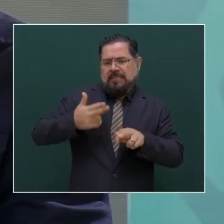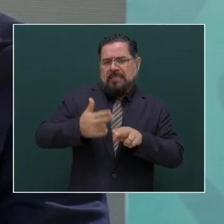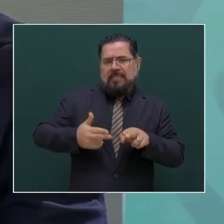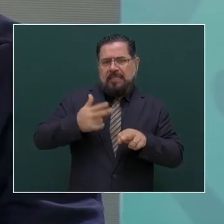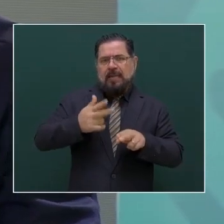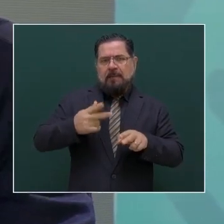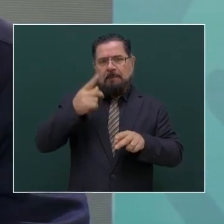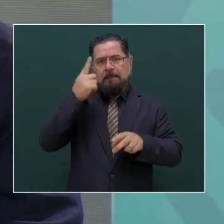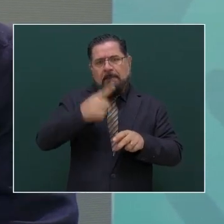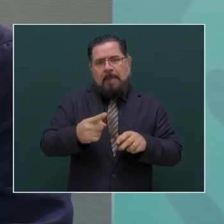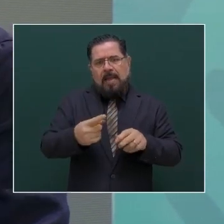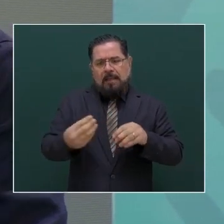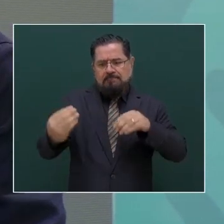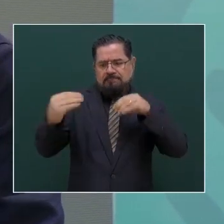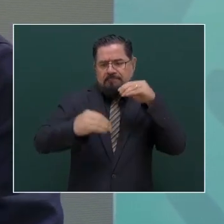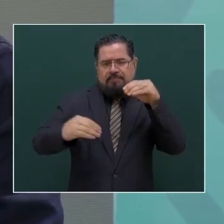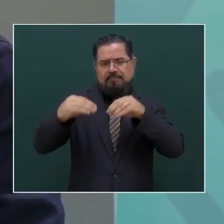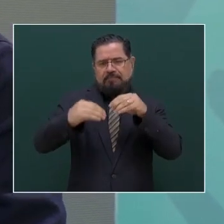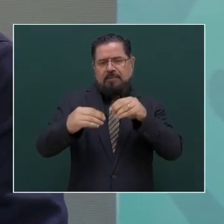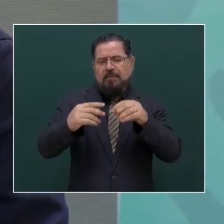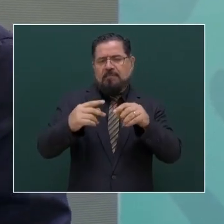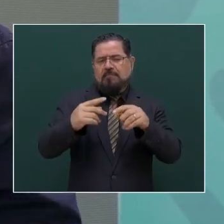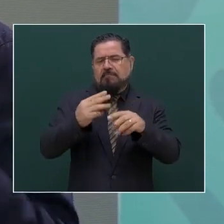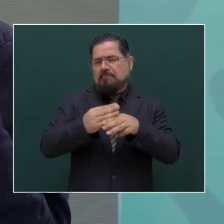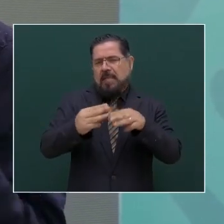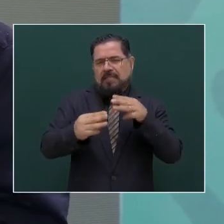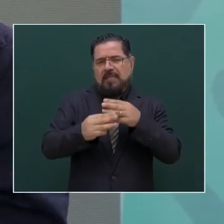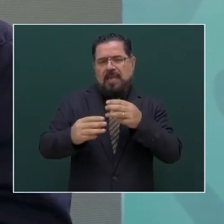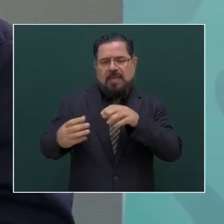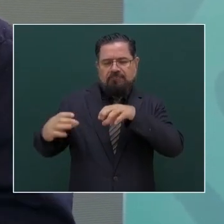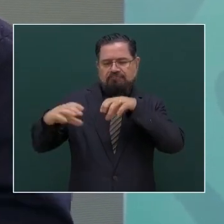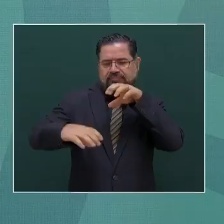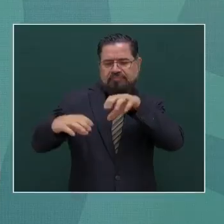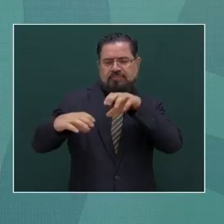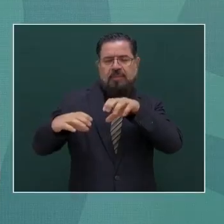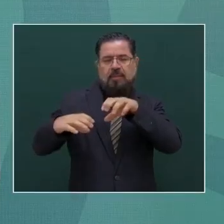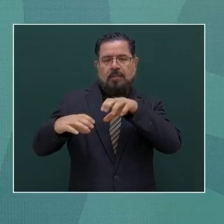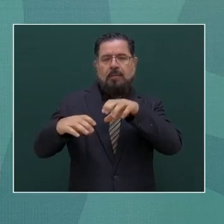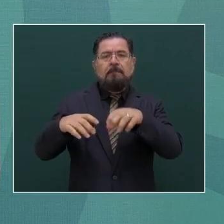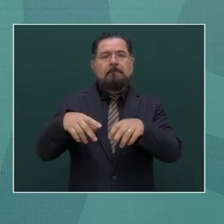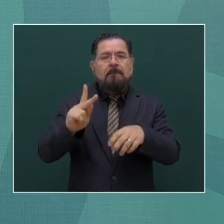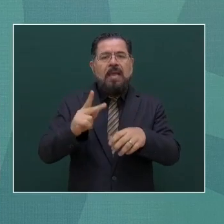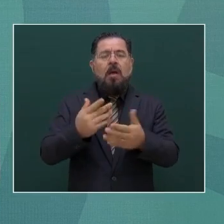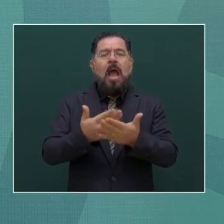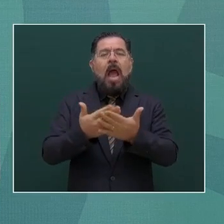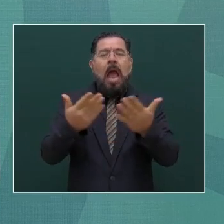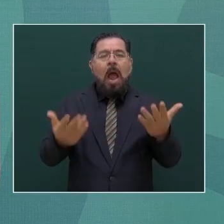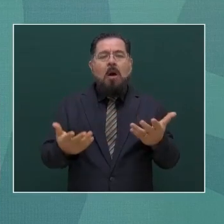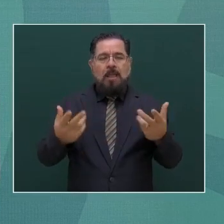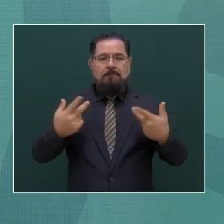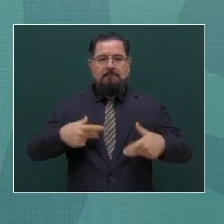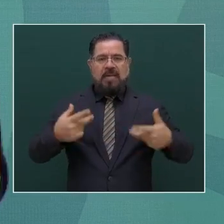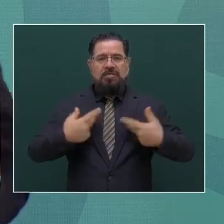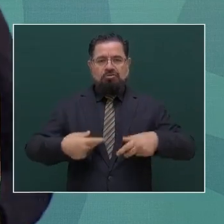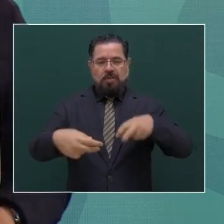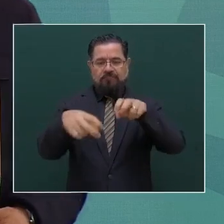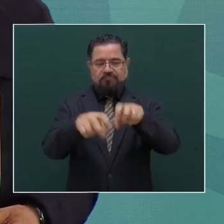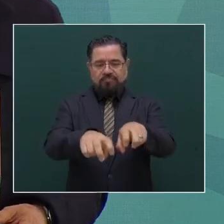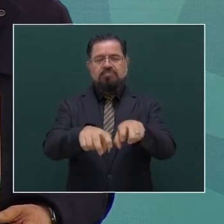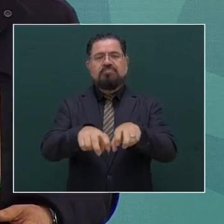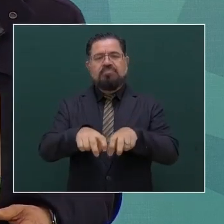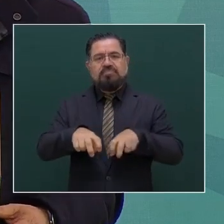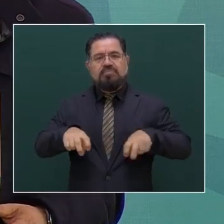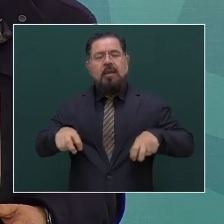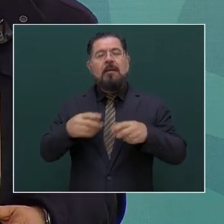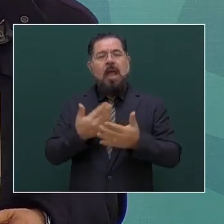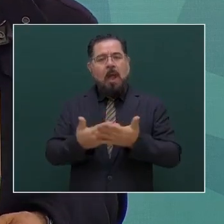se van a utilizar para trenes de pasajeros, desde luego arregladas. Se le va a dar preferencia a